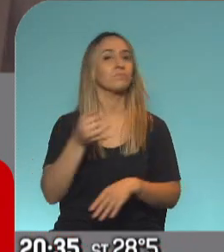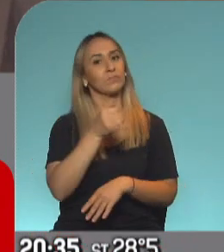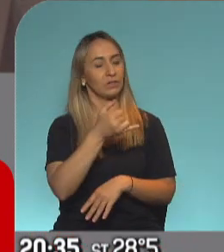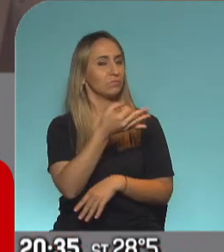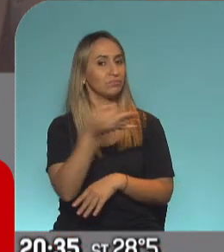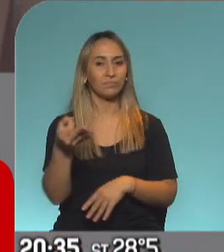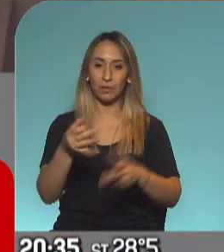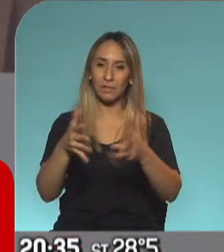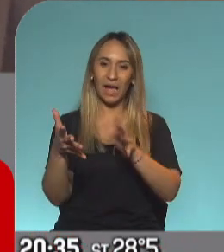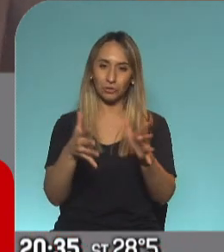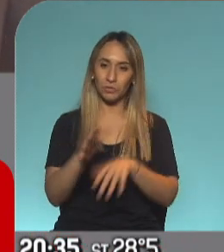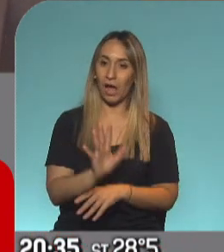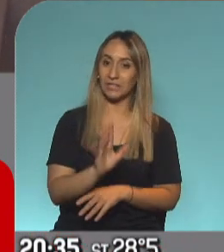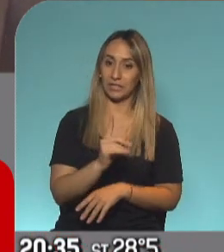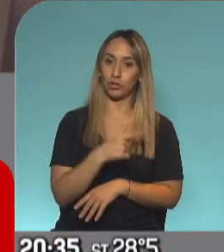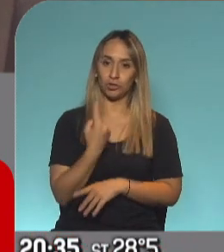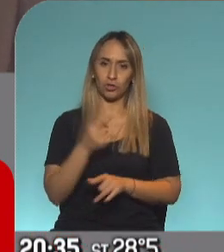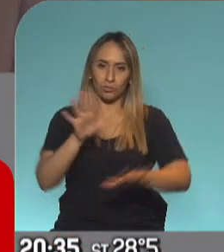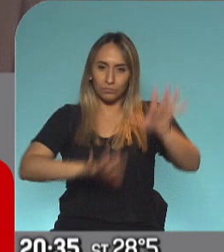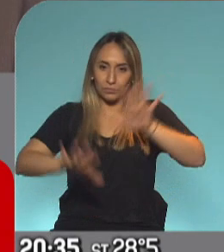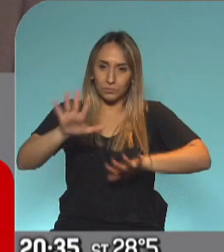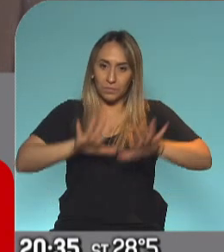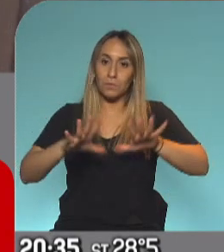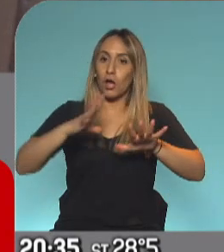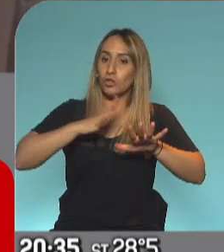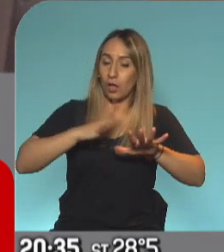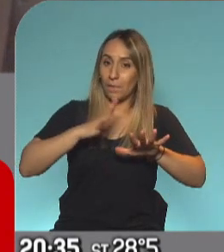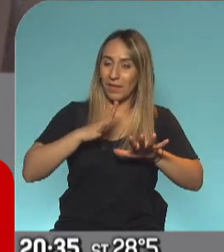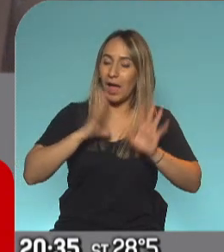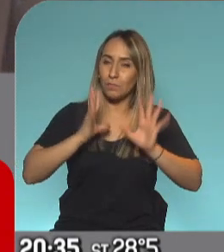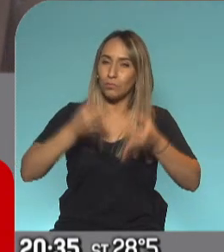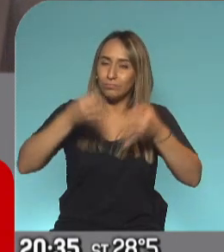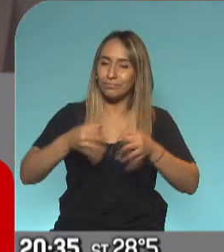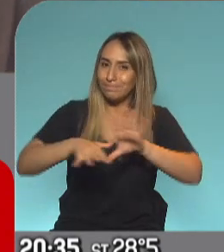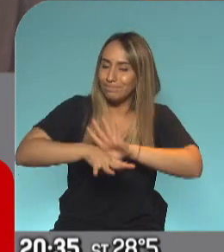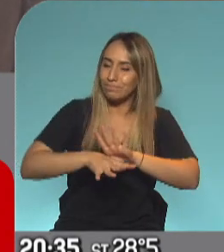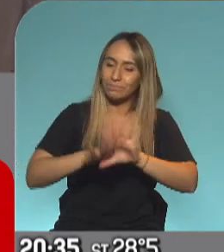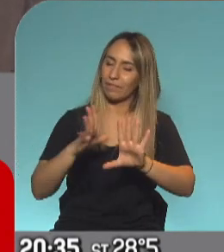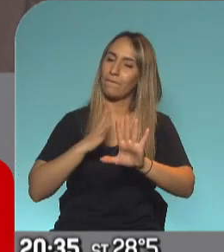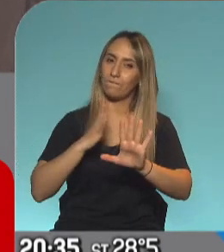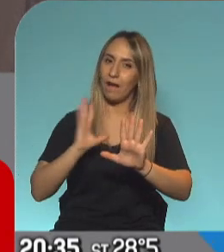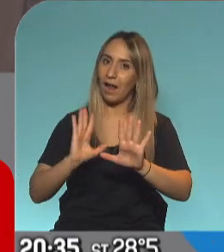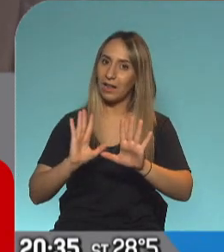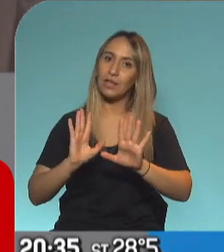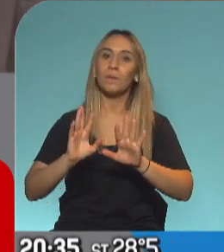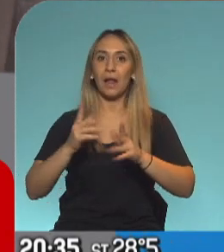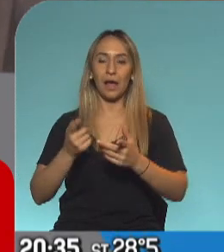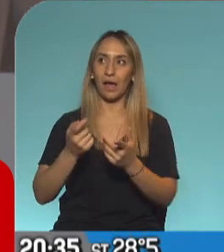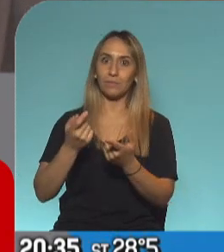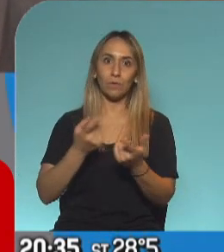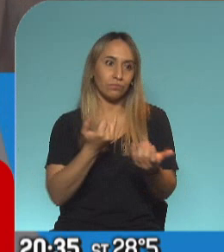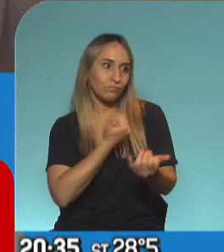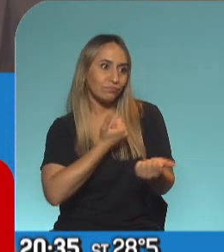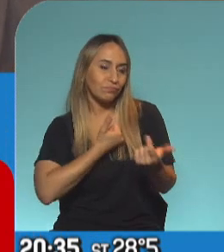Exactamente, eso es más o menos lo que estamos trabajando, pero todavía necesitamos más precisiones como para poder armar todo el operativo de logística, que bueno,